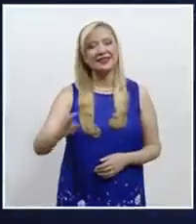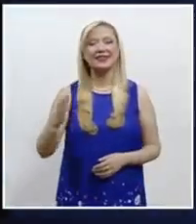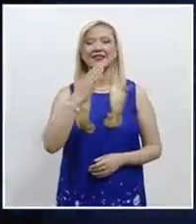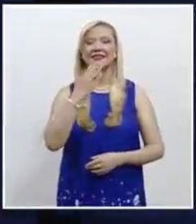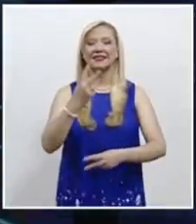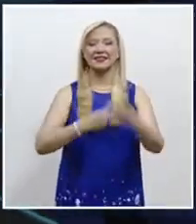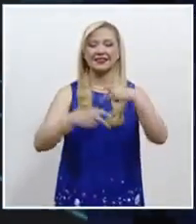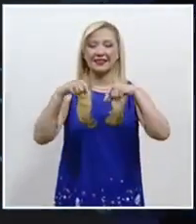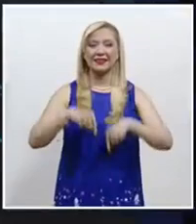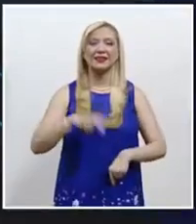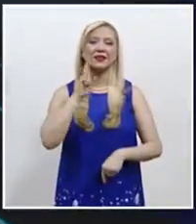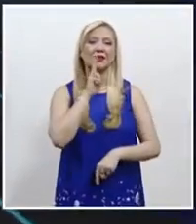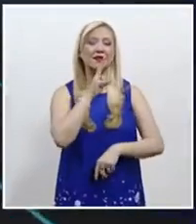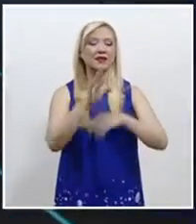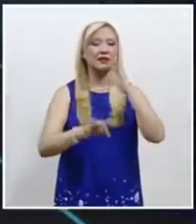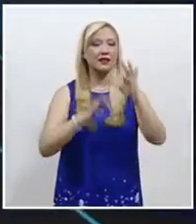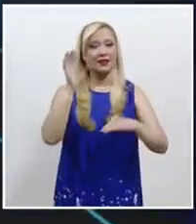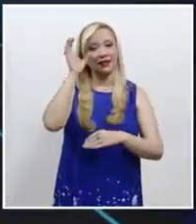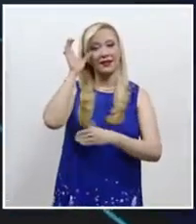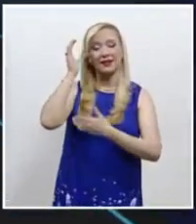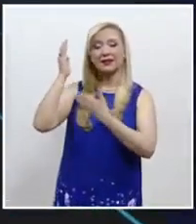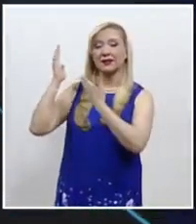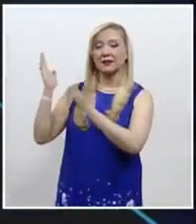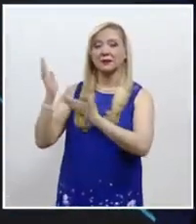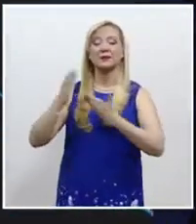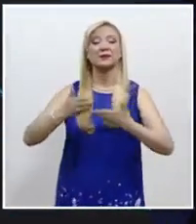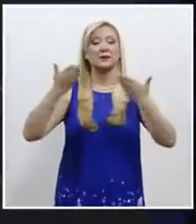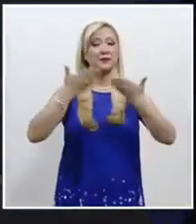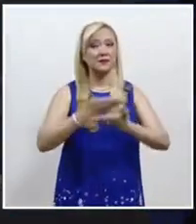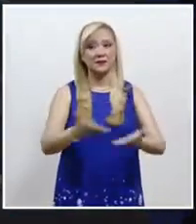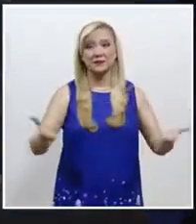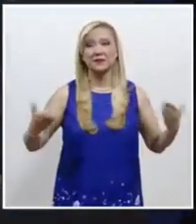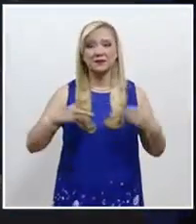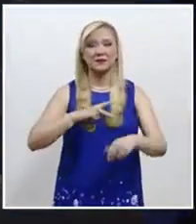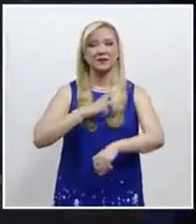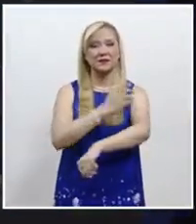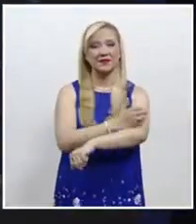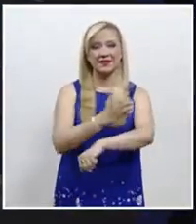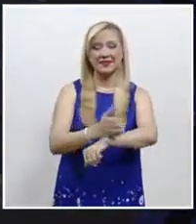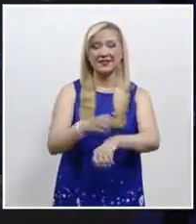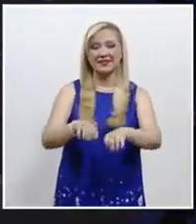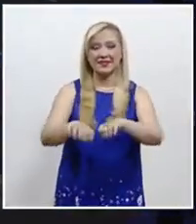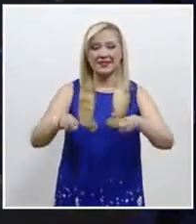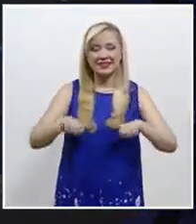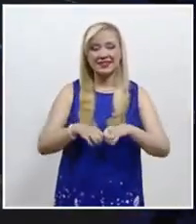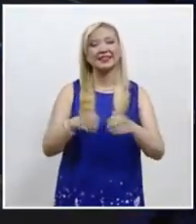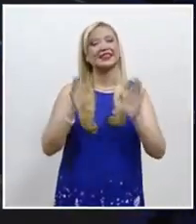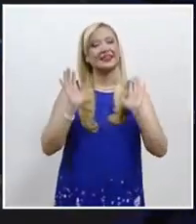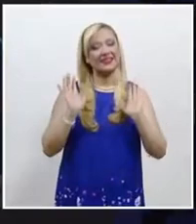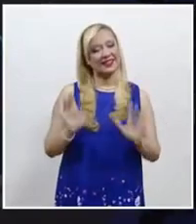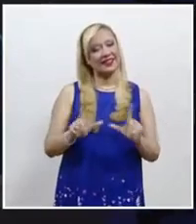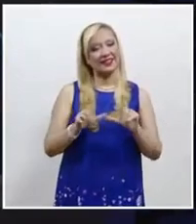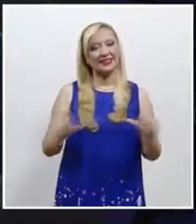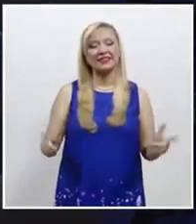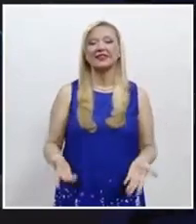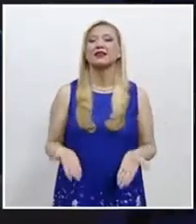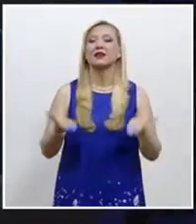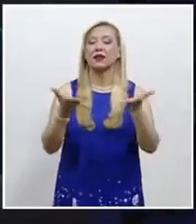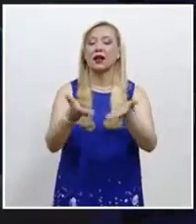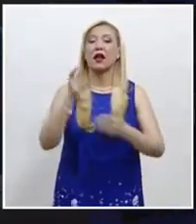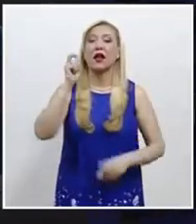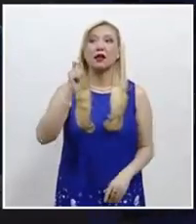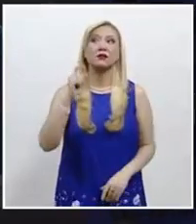Bienvenidos a Poder Informativo. Soy Citlali Pérez Flores y junto a este gran equipo de producción estamos listos para presentarles